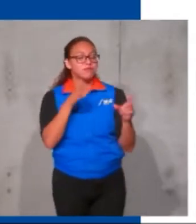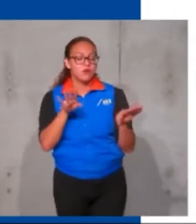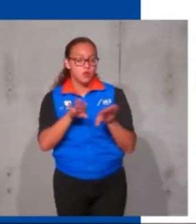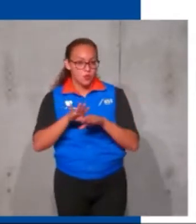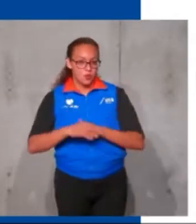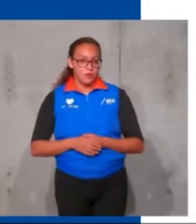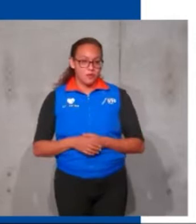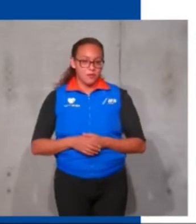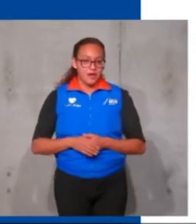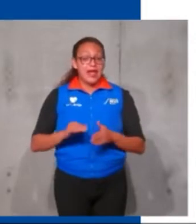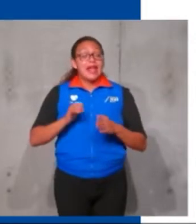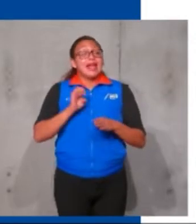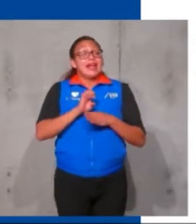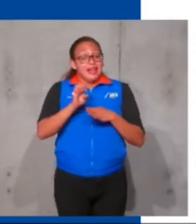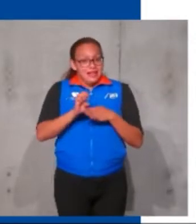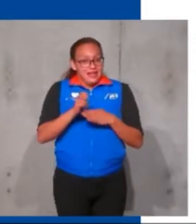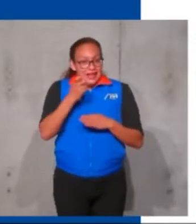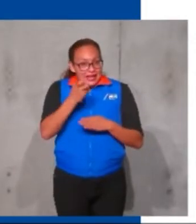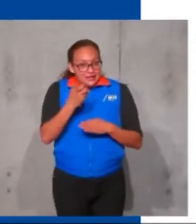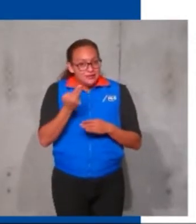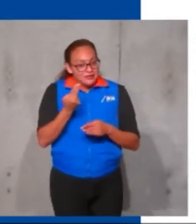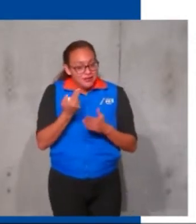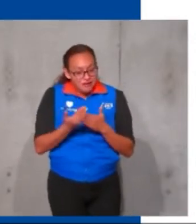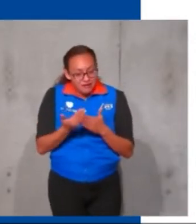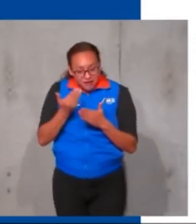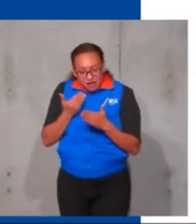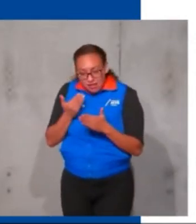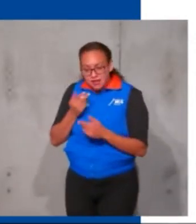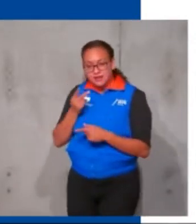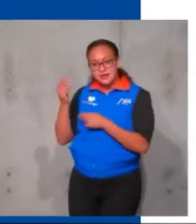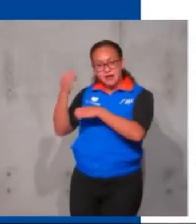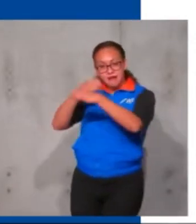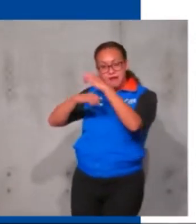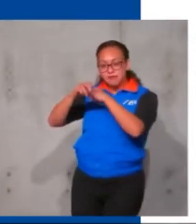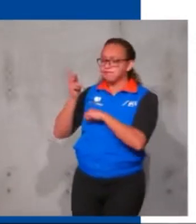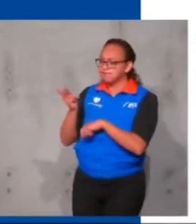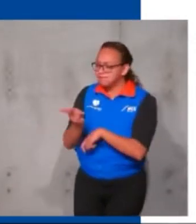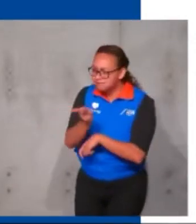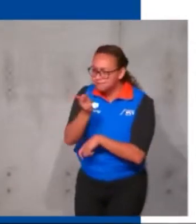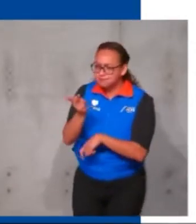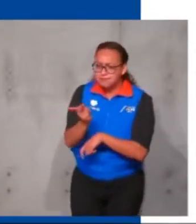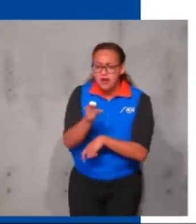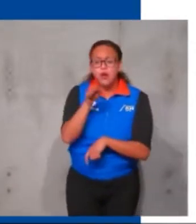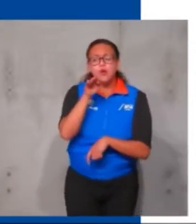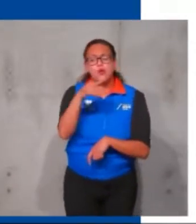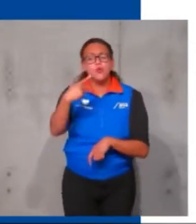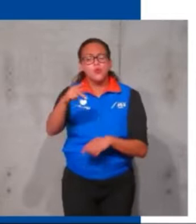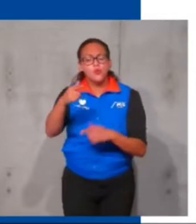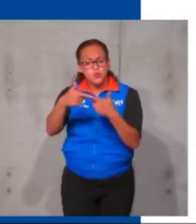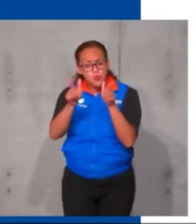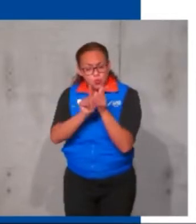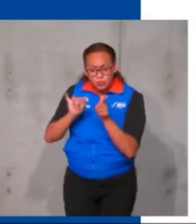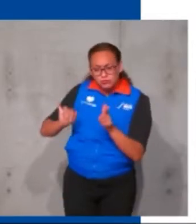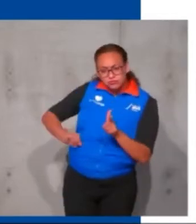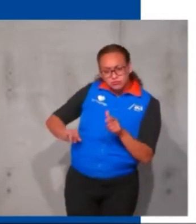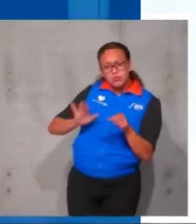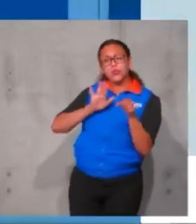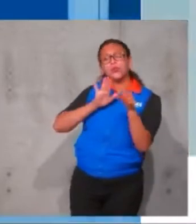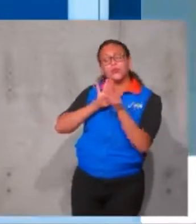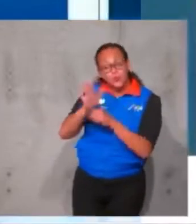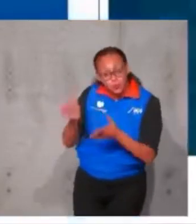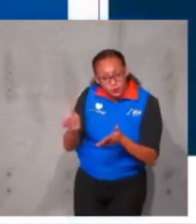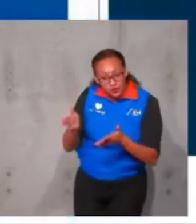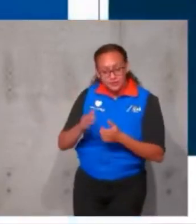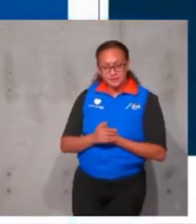Entonces, nosotros podemos empezar haciendo un diagnóstico interno y preguntándole a las áreas dentro de nuestra